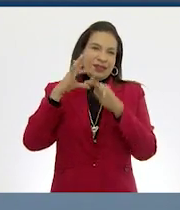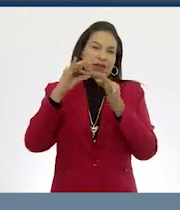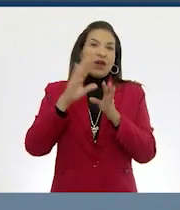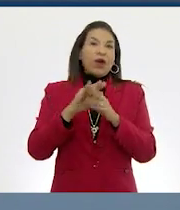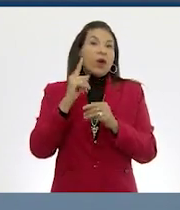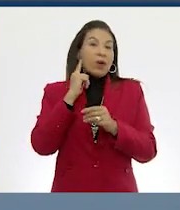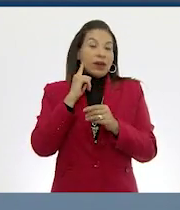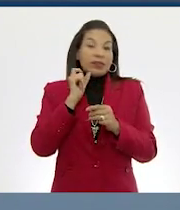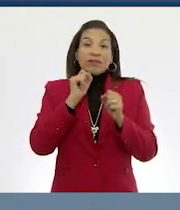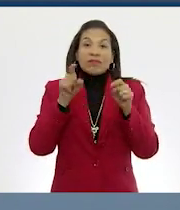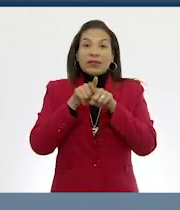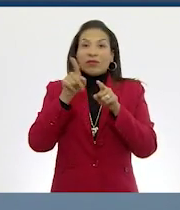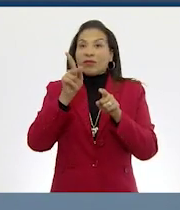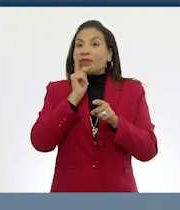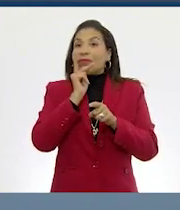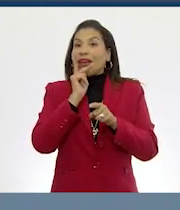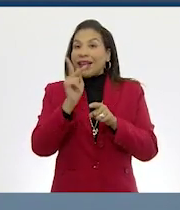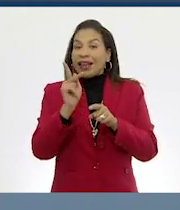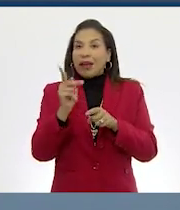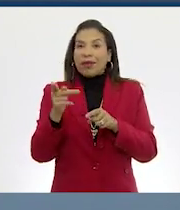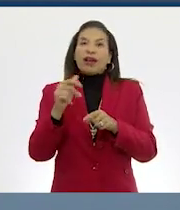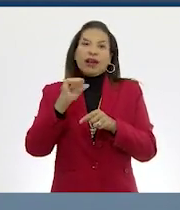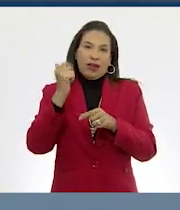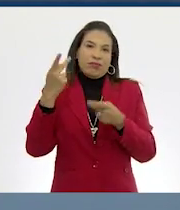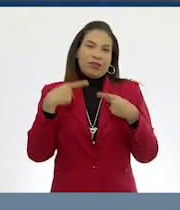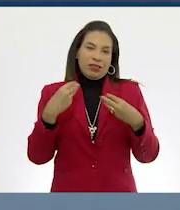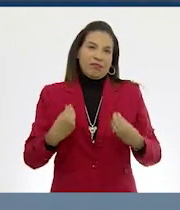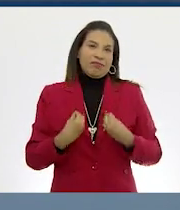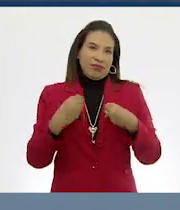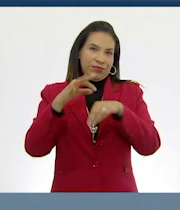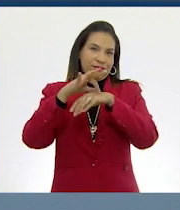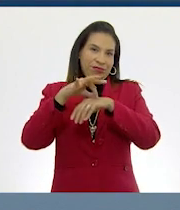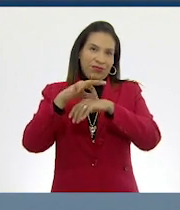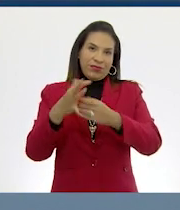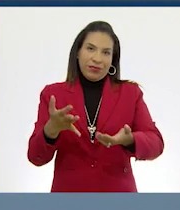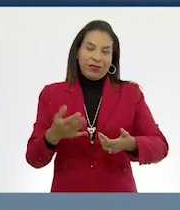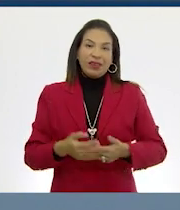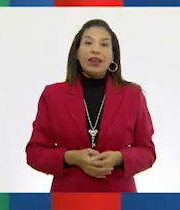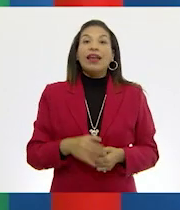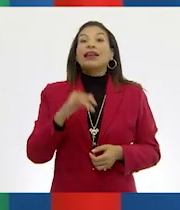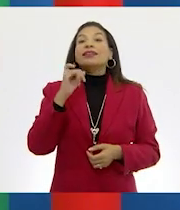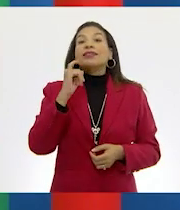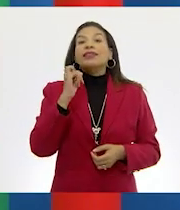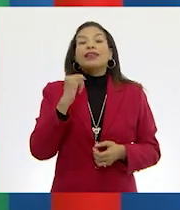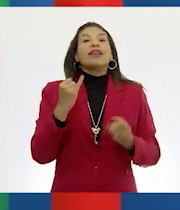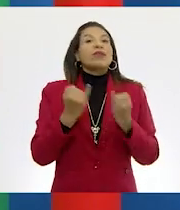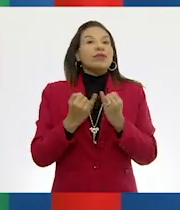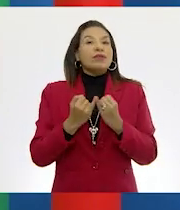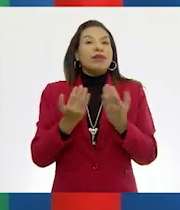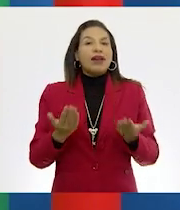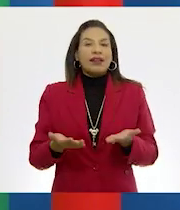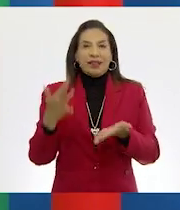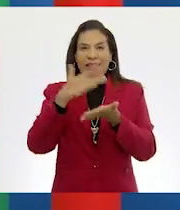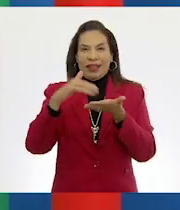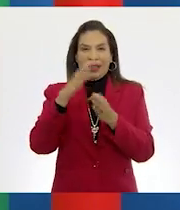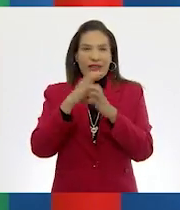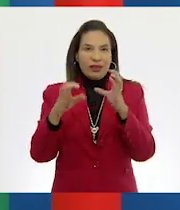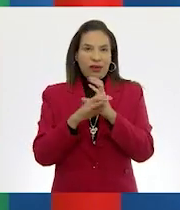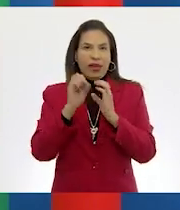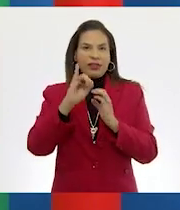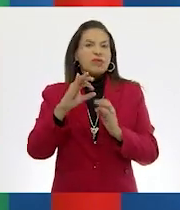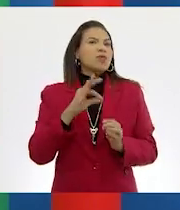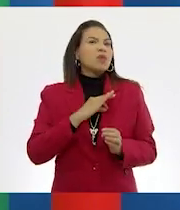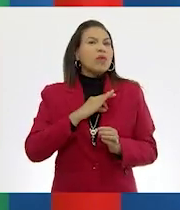oírlo de las propias palabras de alguien que lo vivió. Sí, además, leyendo las cosas así